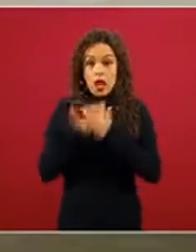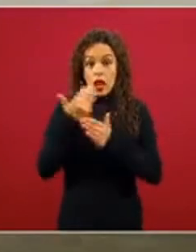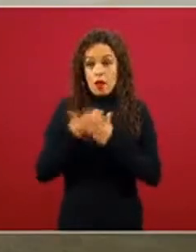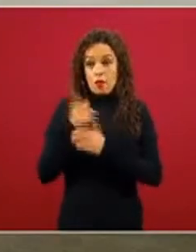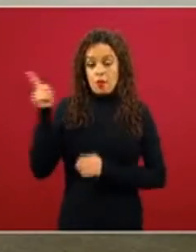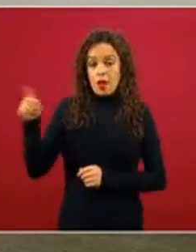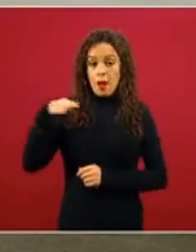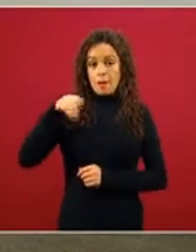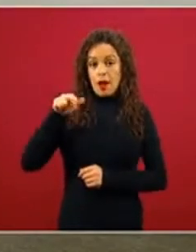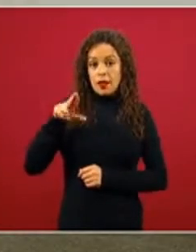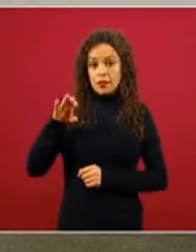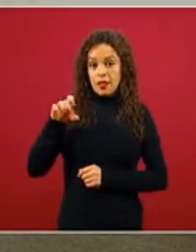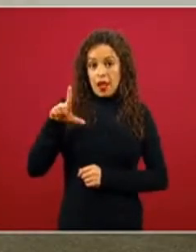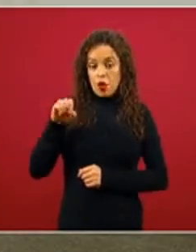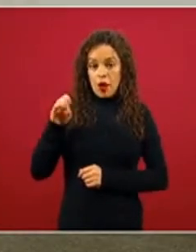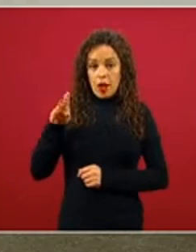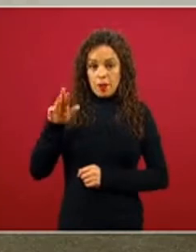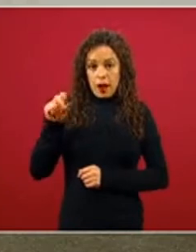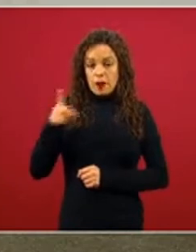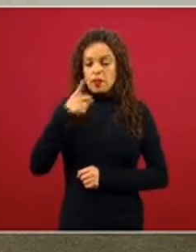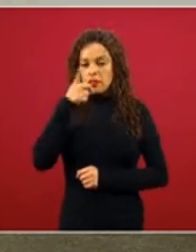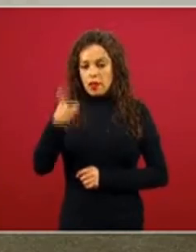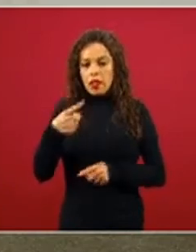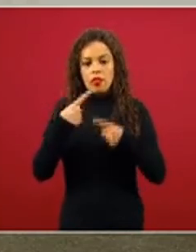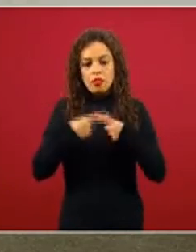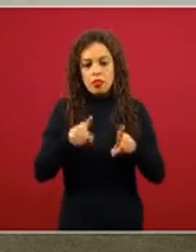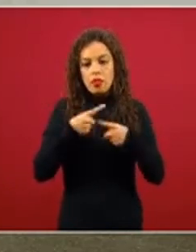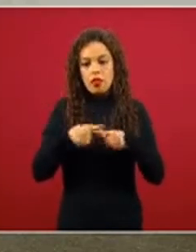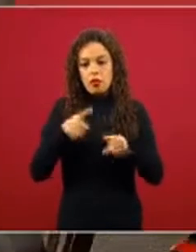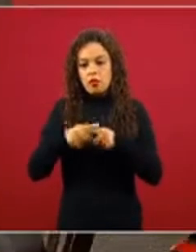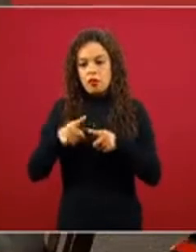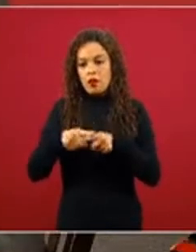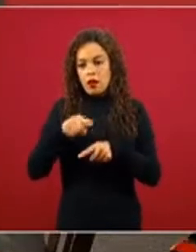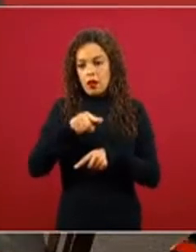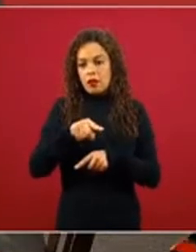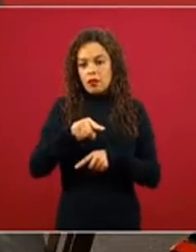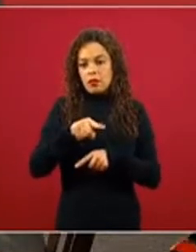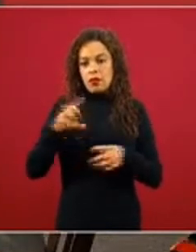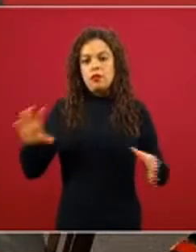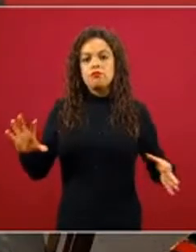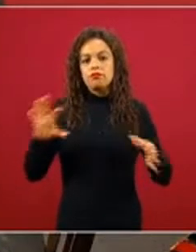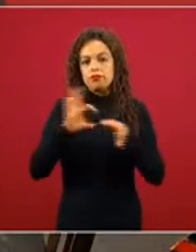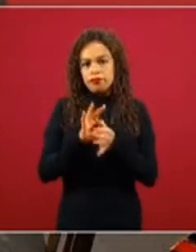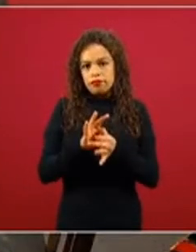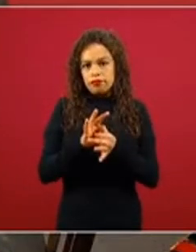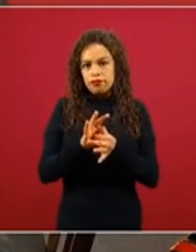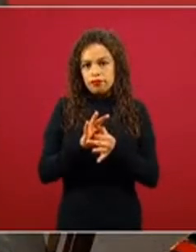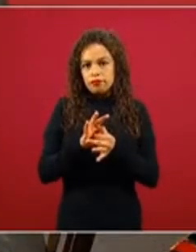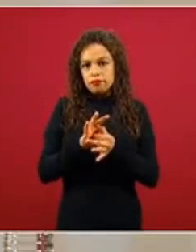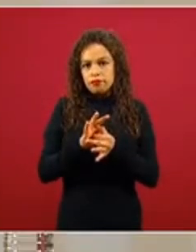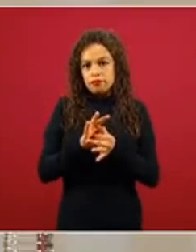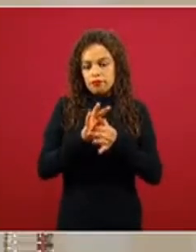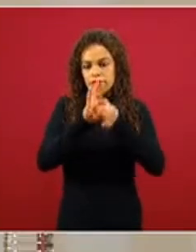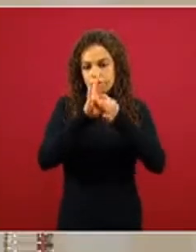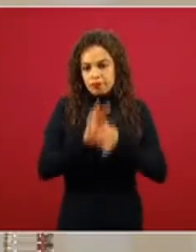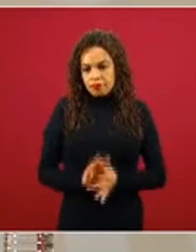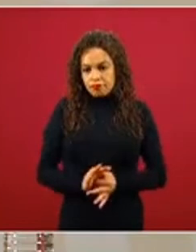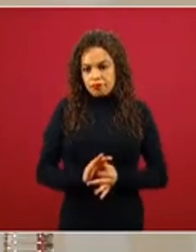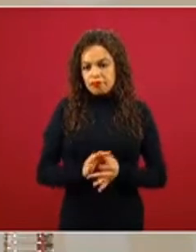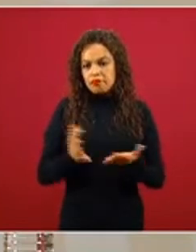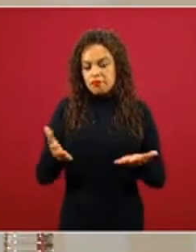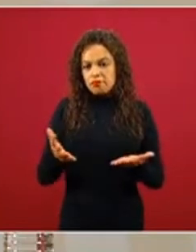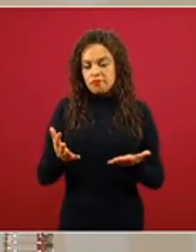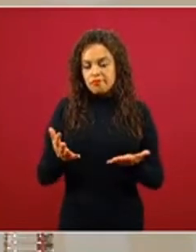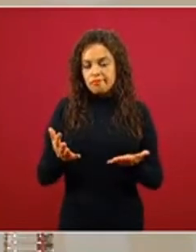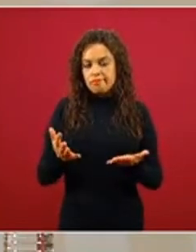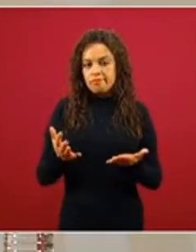se exploran distintas relaciones de colaboración basadas en largas situaciones